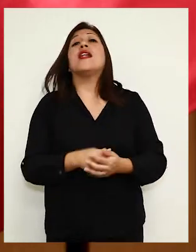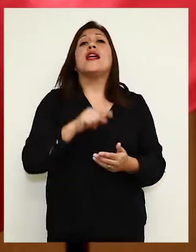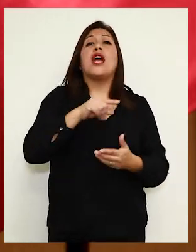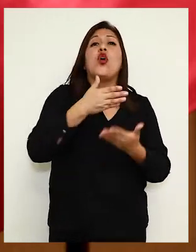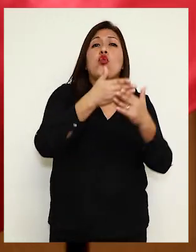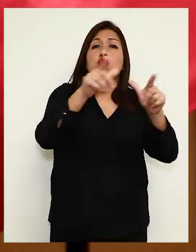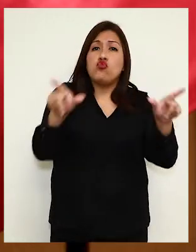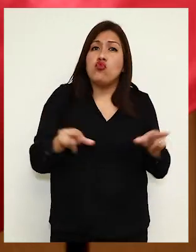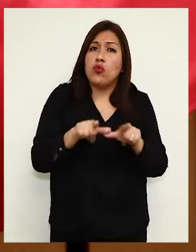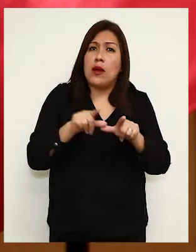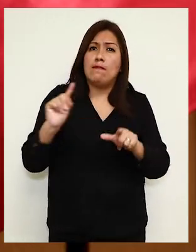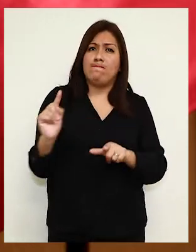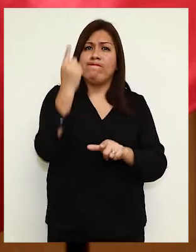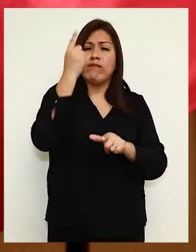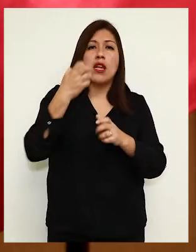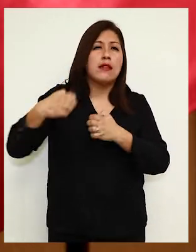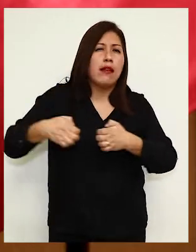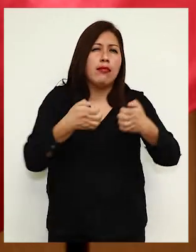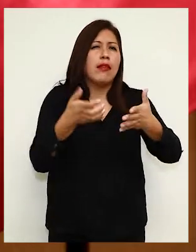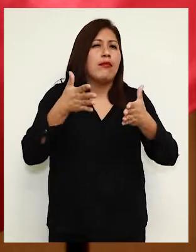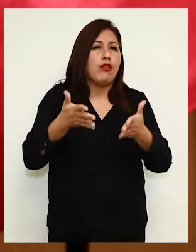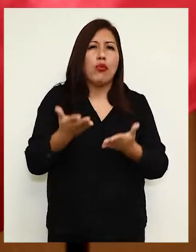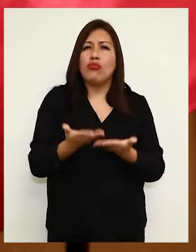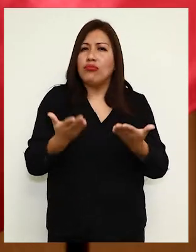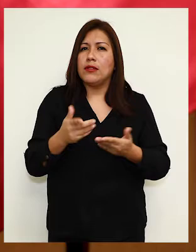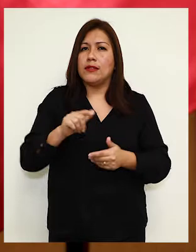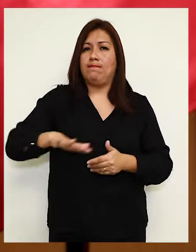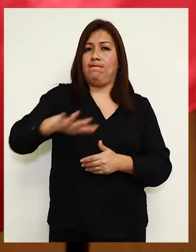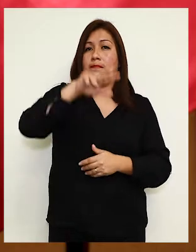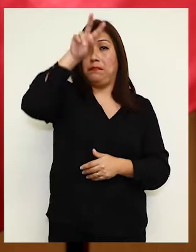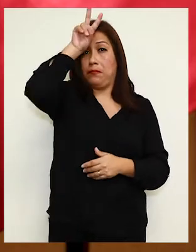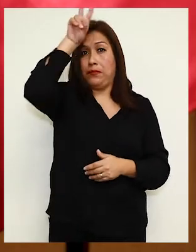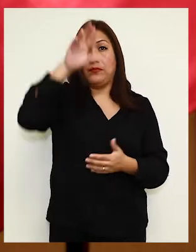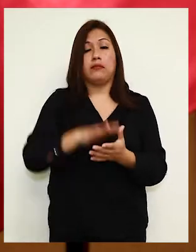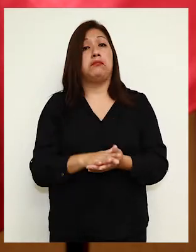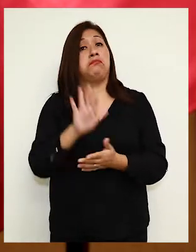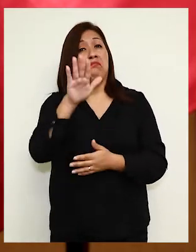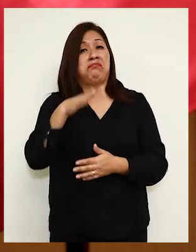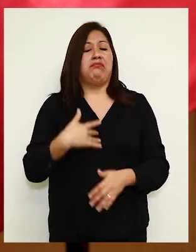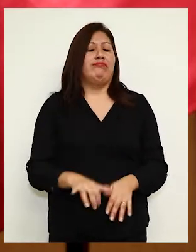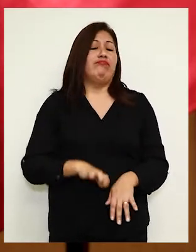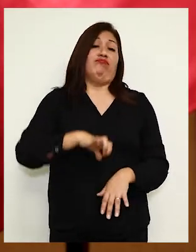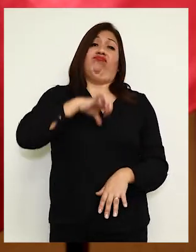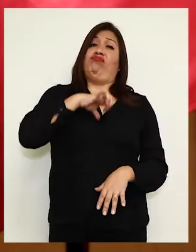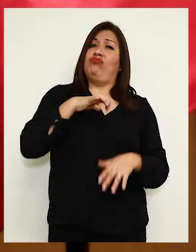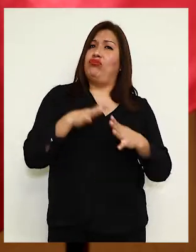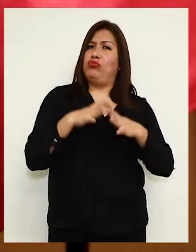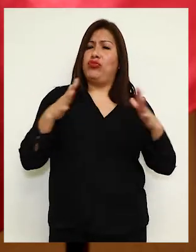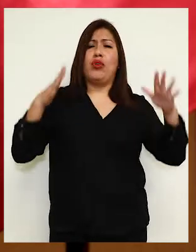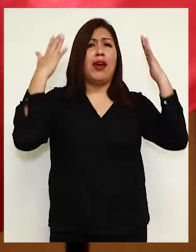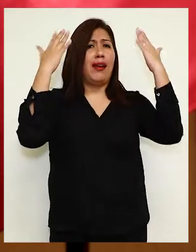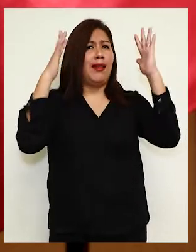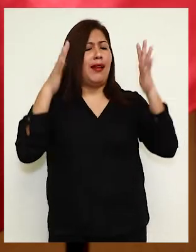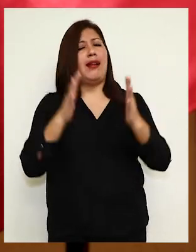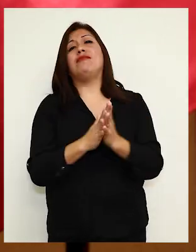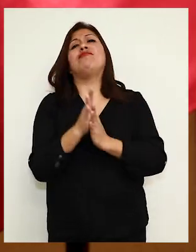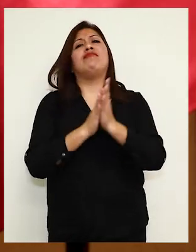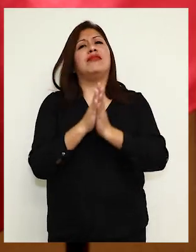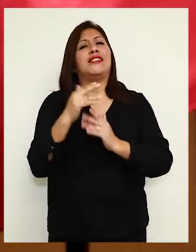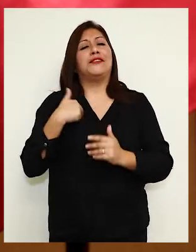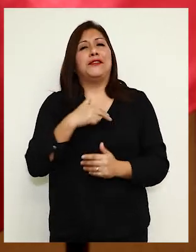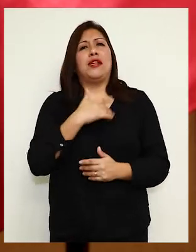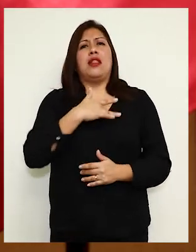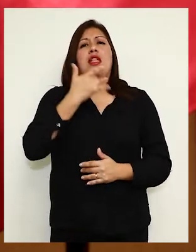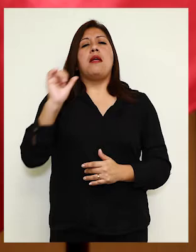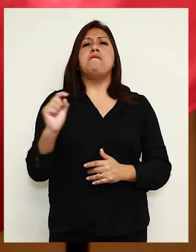país. Realmente estamos muy orgullosos y estamos muy halagados de ser los primeros en el